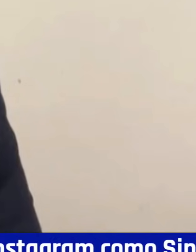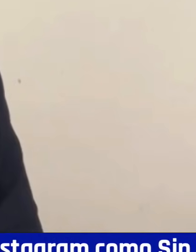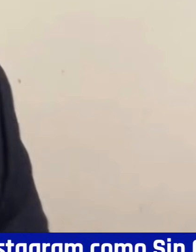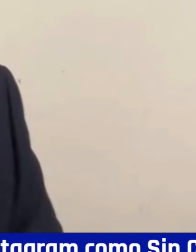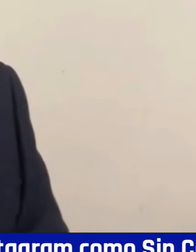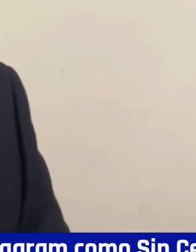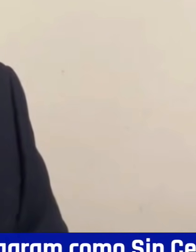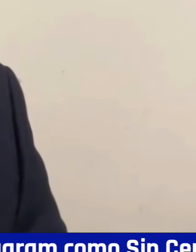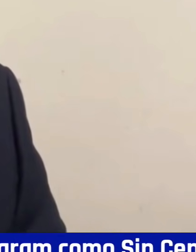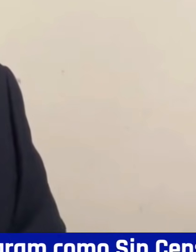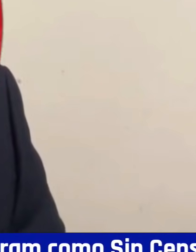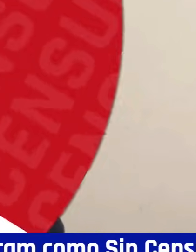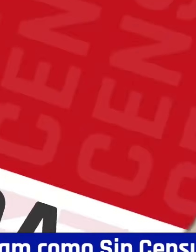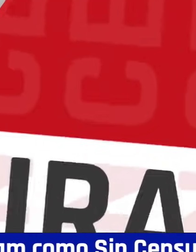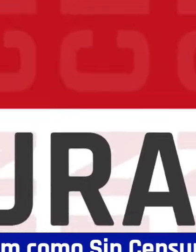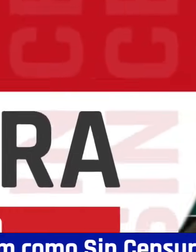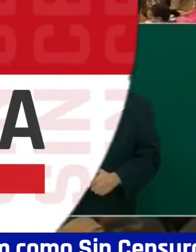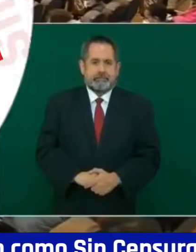fue lo que respondió.